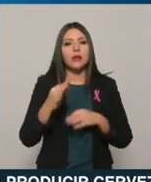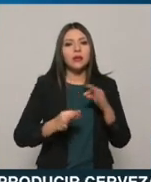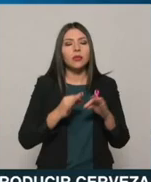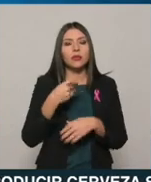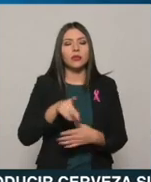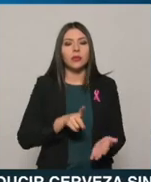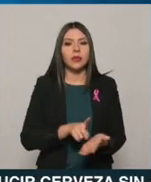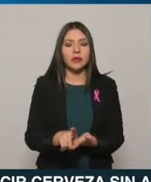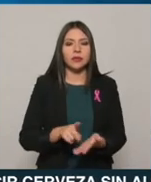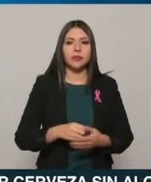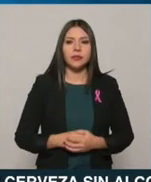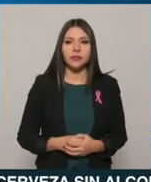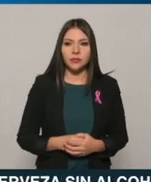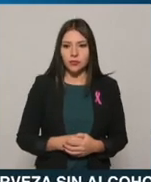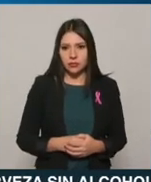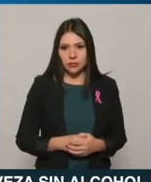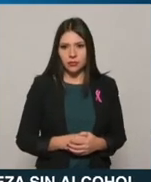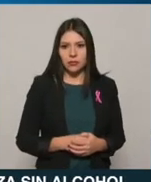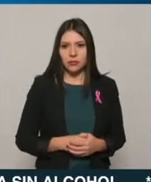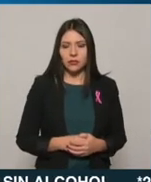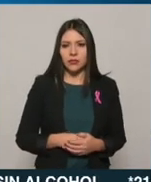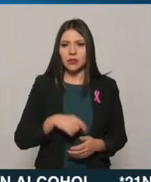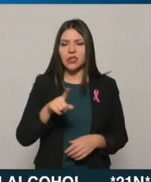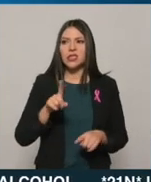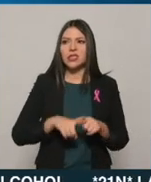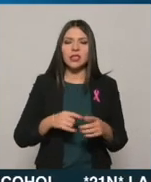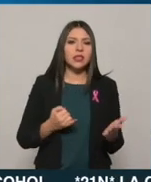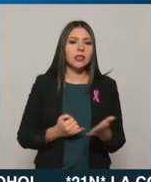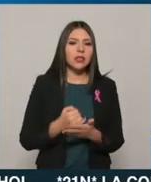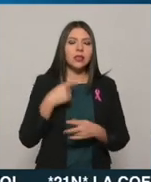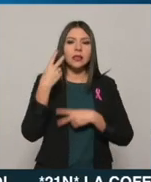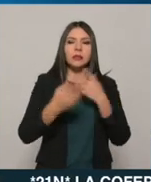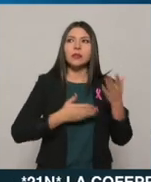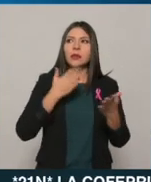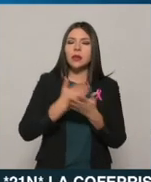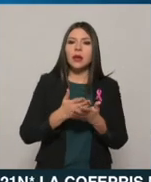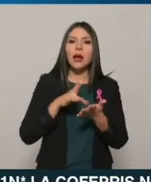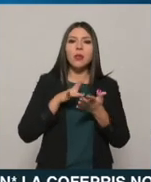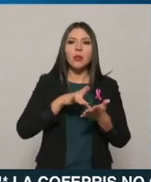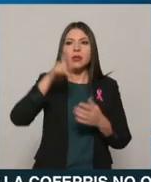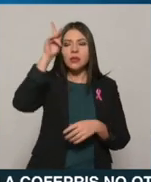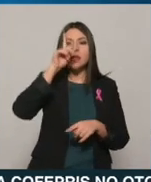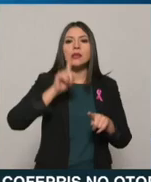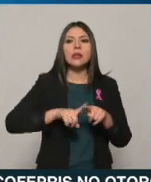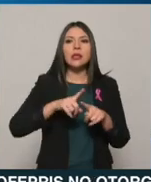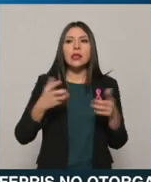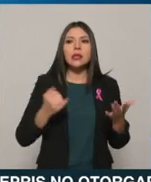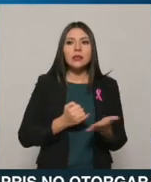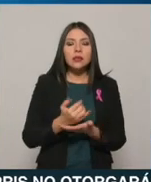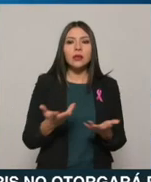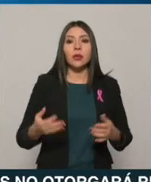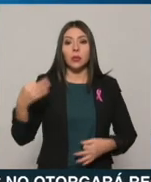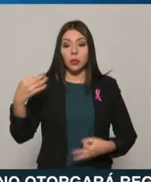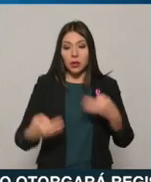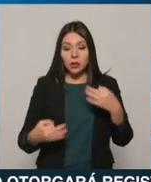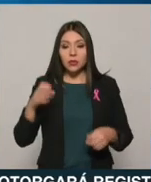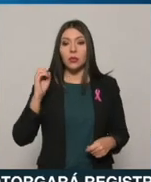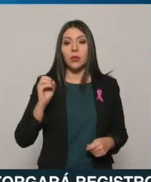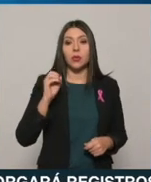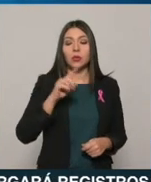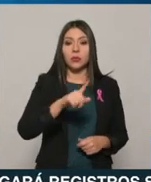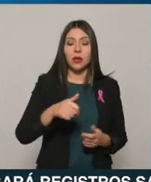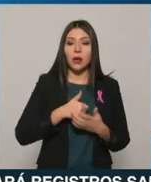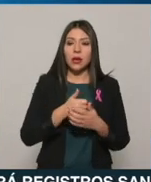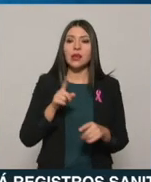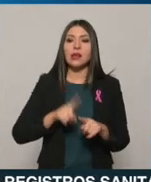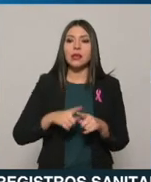quién determina quiénes deben acudir a esta asesoría, a este acompañamiento psicológico? ¿Es el juez? ¿Es por propia voluntad de los involucrados? ¿Quiénes